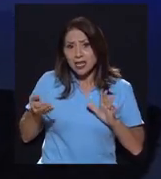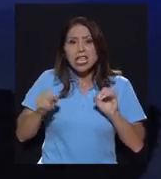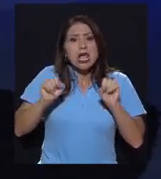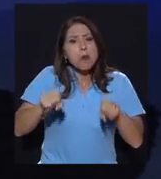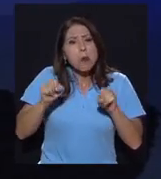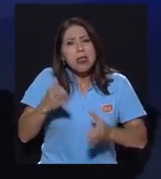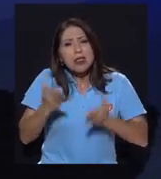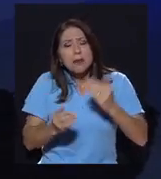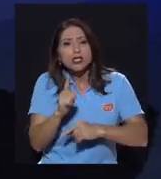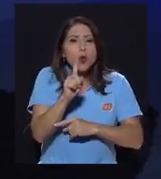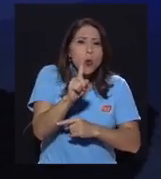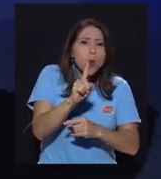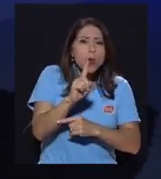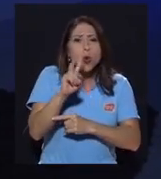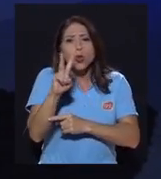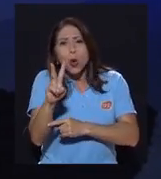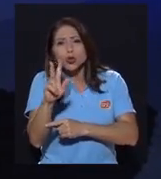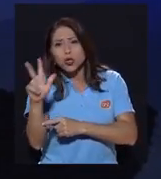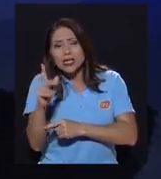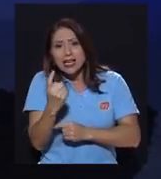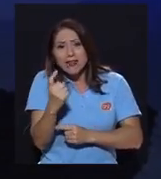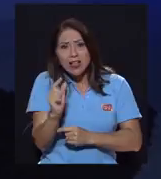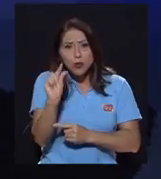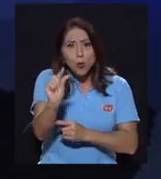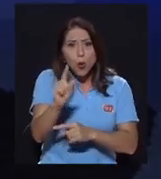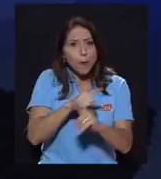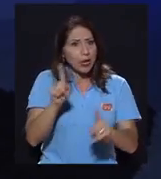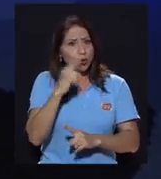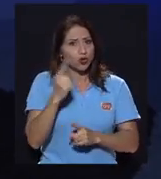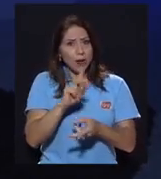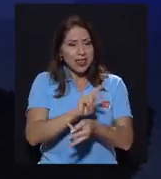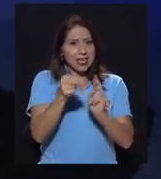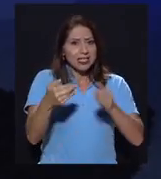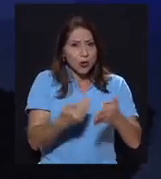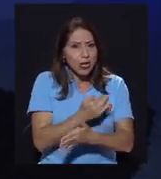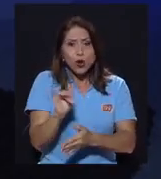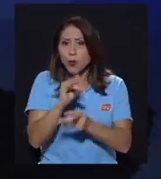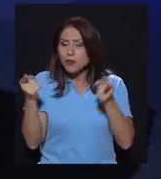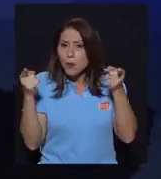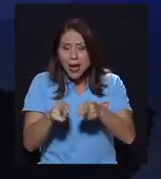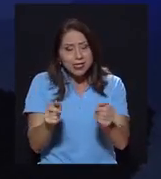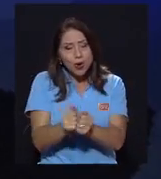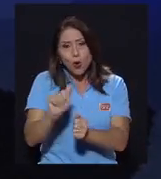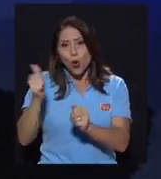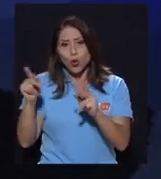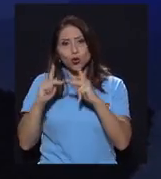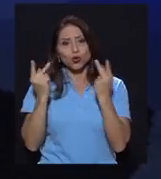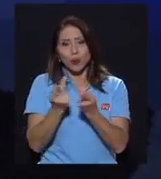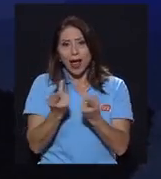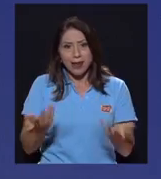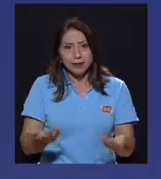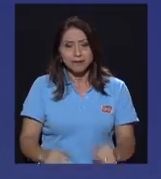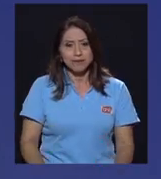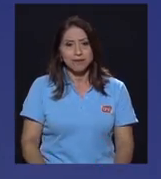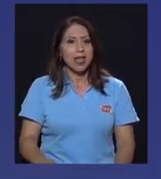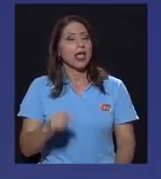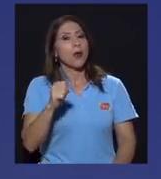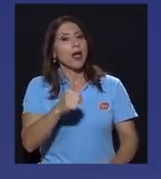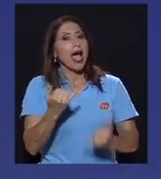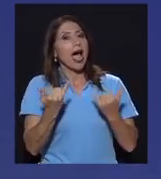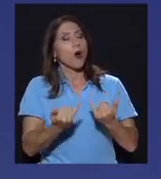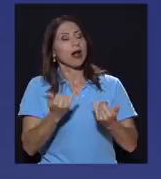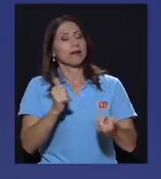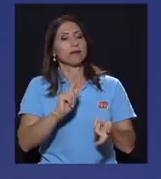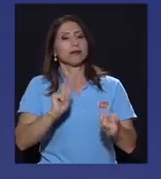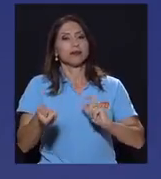haber 123 que les falta un poco lo mismo pasa no sólo en restauración en todos los partidos pueden bajar y voy a dar un salto